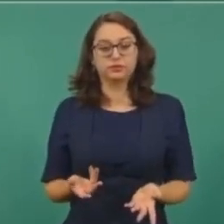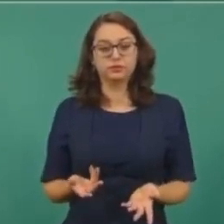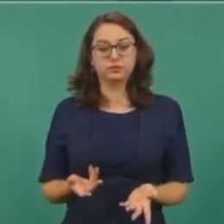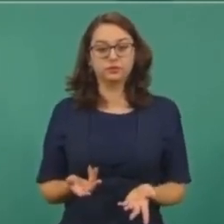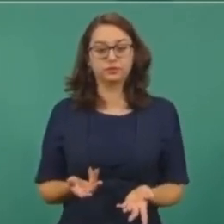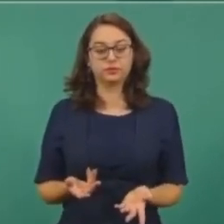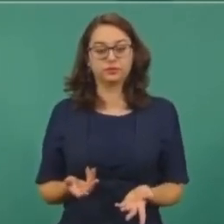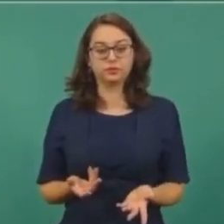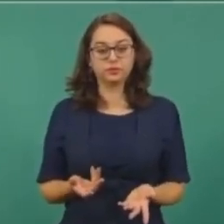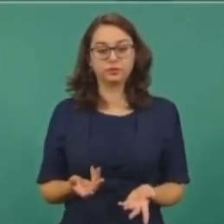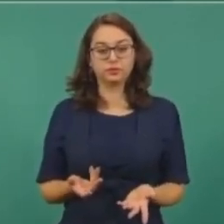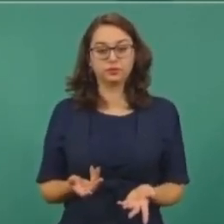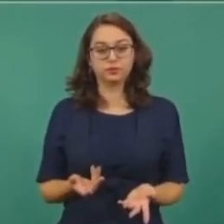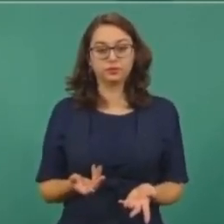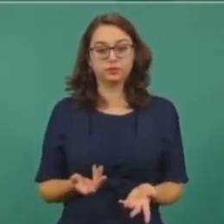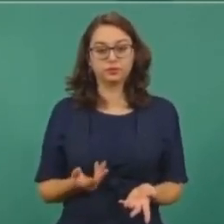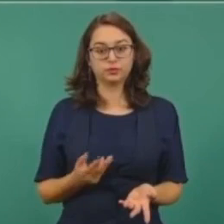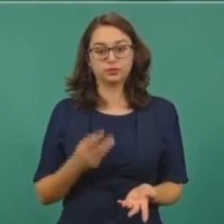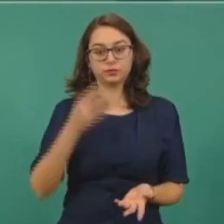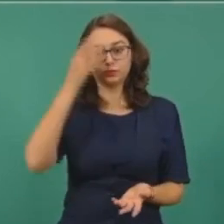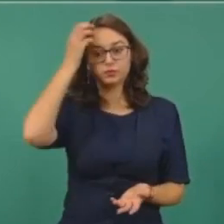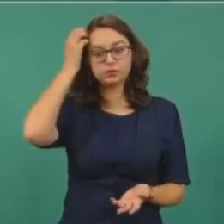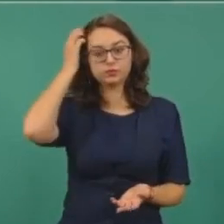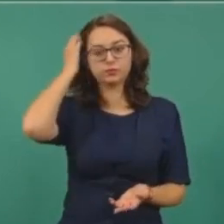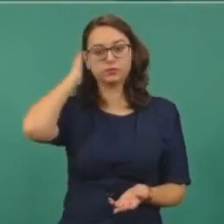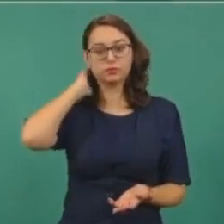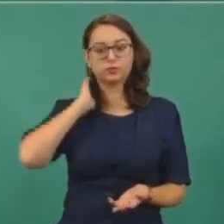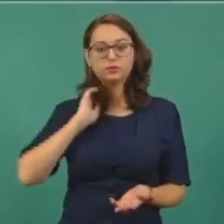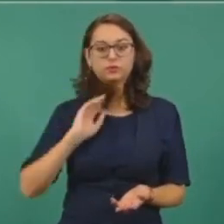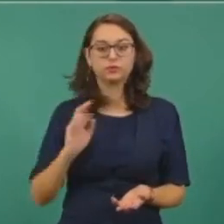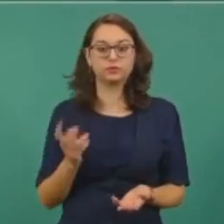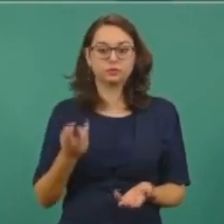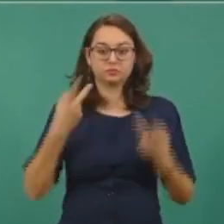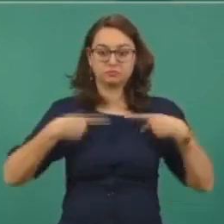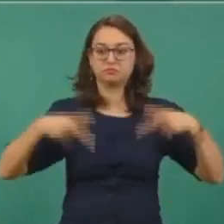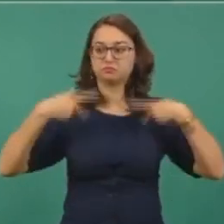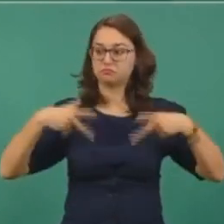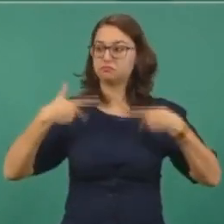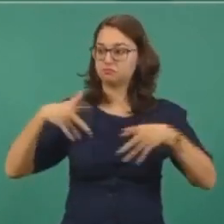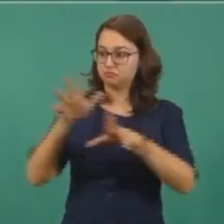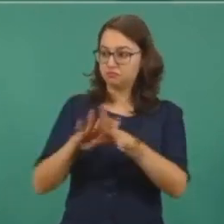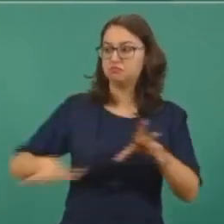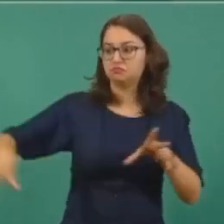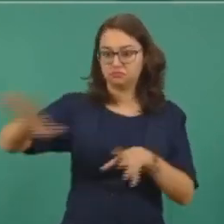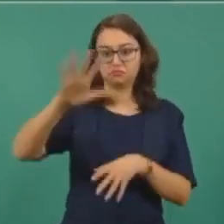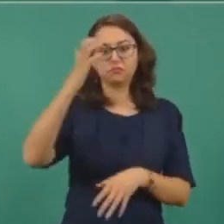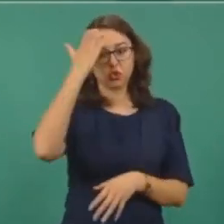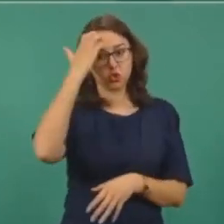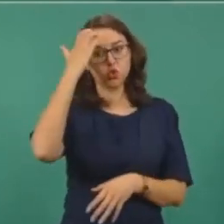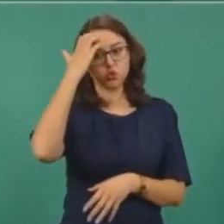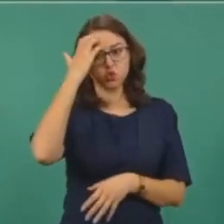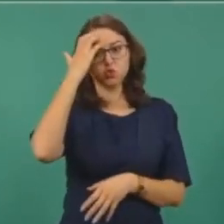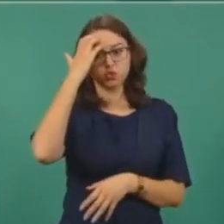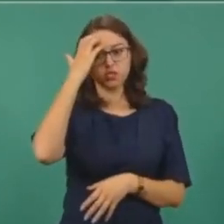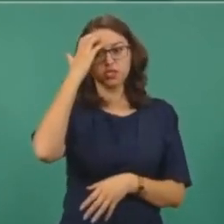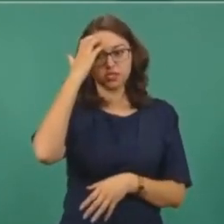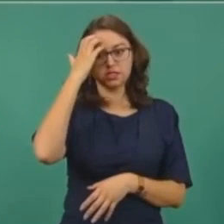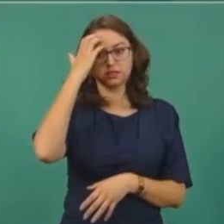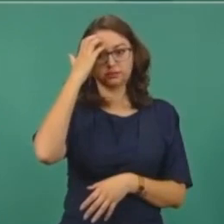lo tiene muy en cuenta la gente. Es que